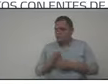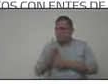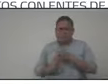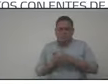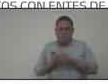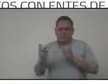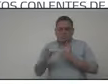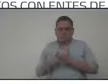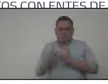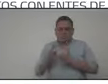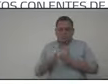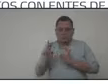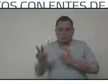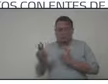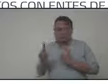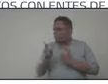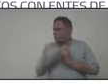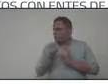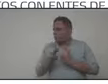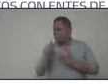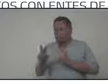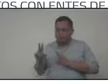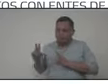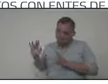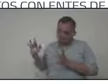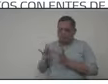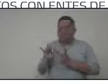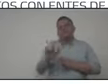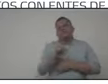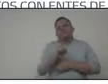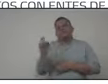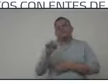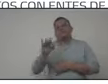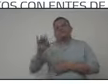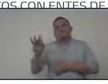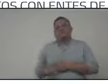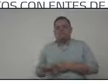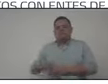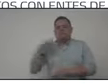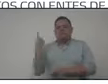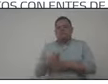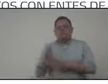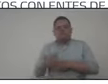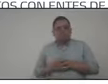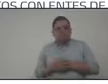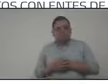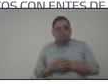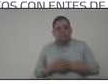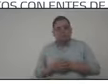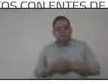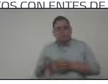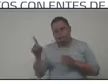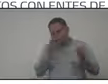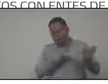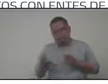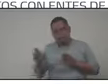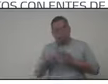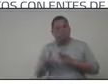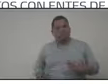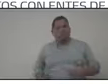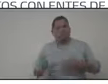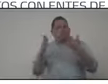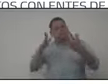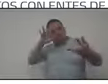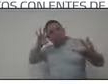vigencia 2022, tuvimos un cumplimiento del 100%. Aún en los planes de mejoramiento suscritos